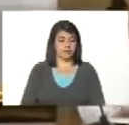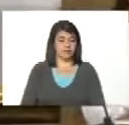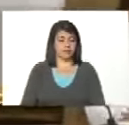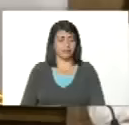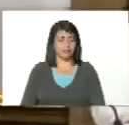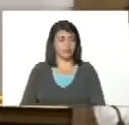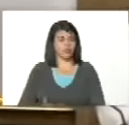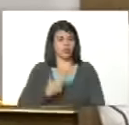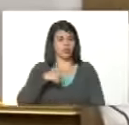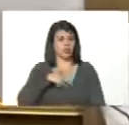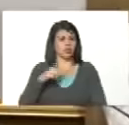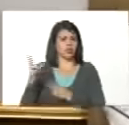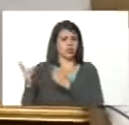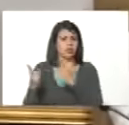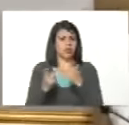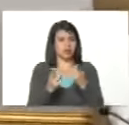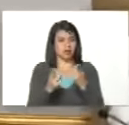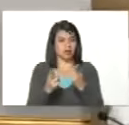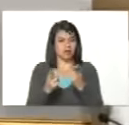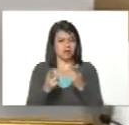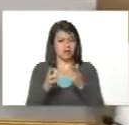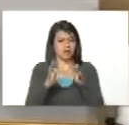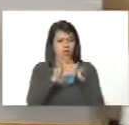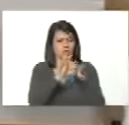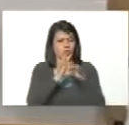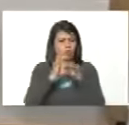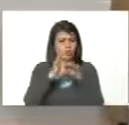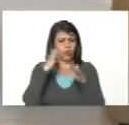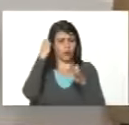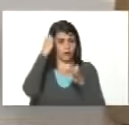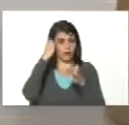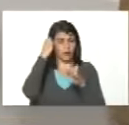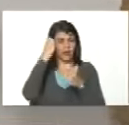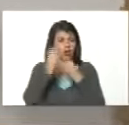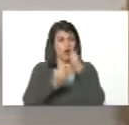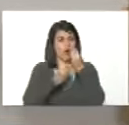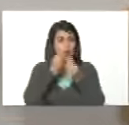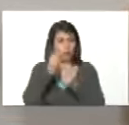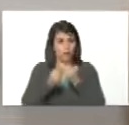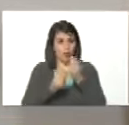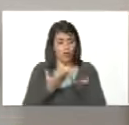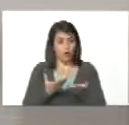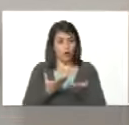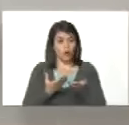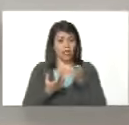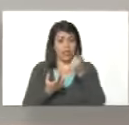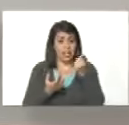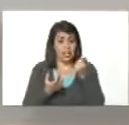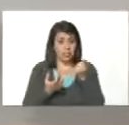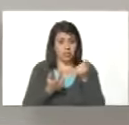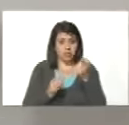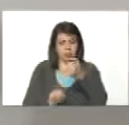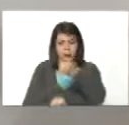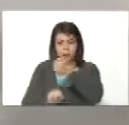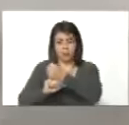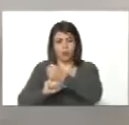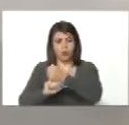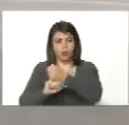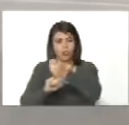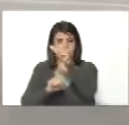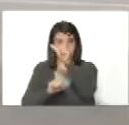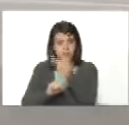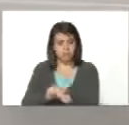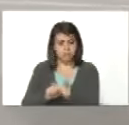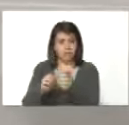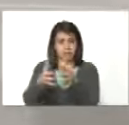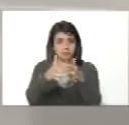¿cómo podemos invitar a una institución que está parcializada por el candidato